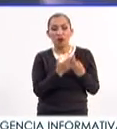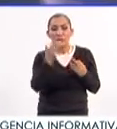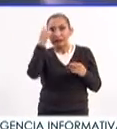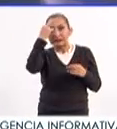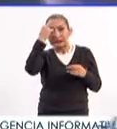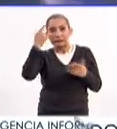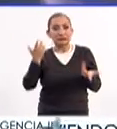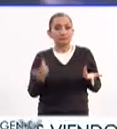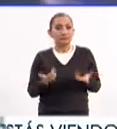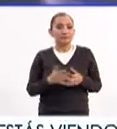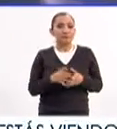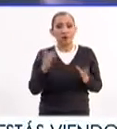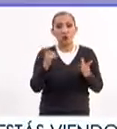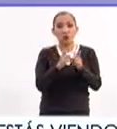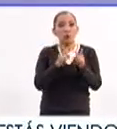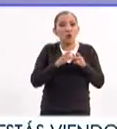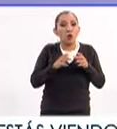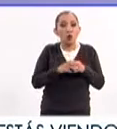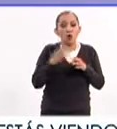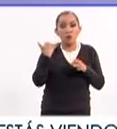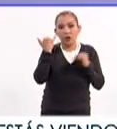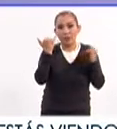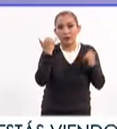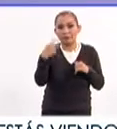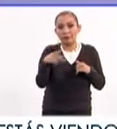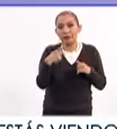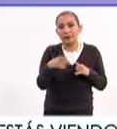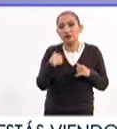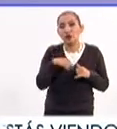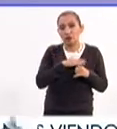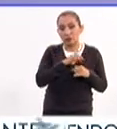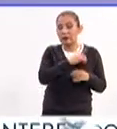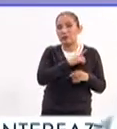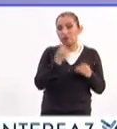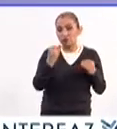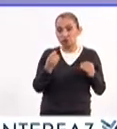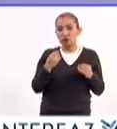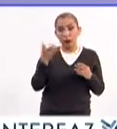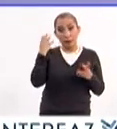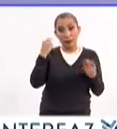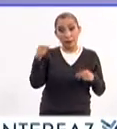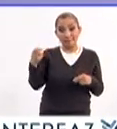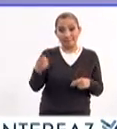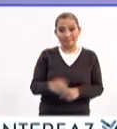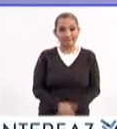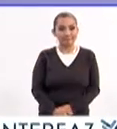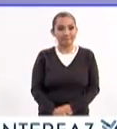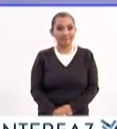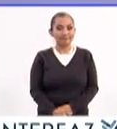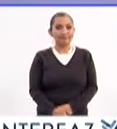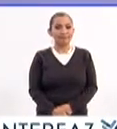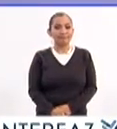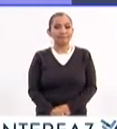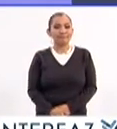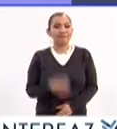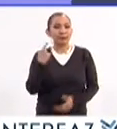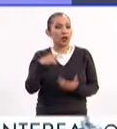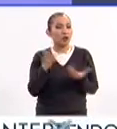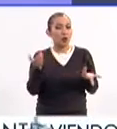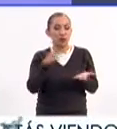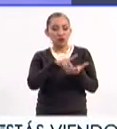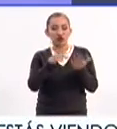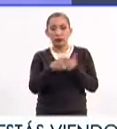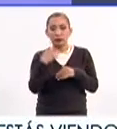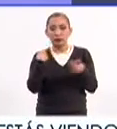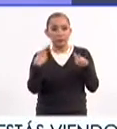pensar en grupo, de esta cosmogonía que tienen y que nosotros tenemos mucho que aprenderles, ¿no? Y bueno, me imagino que tiene muchos proyectos